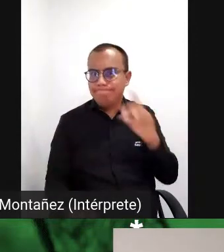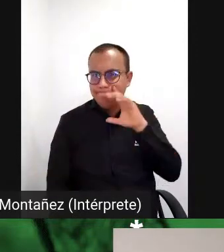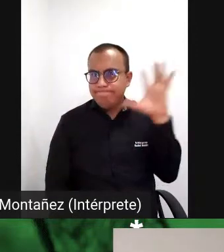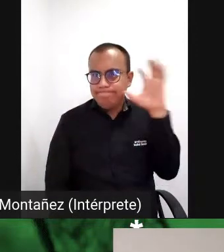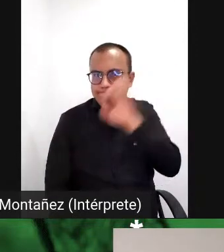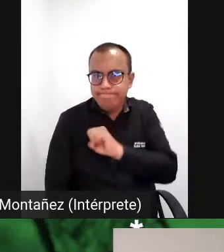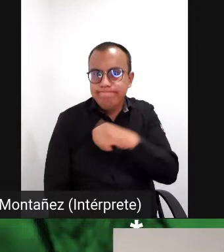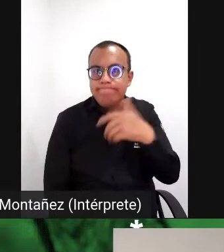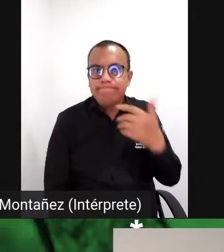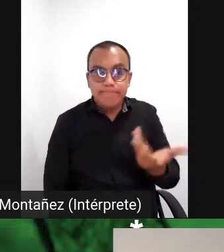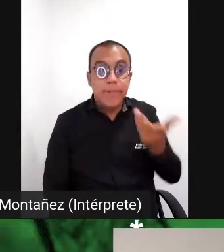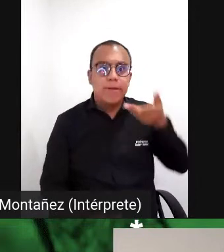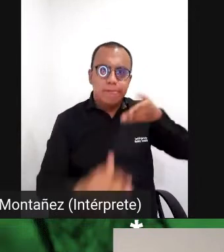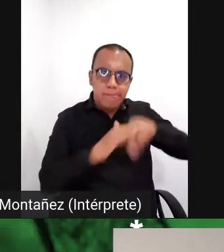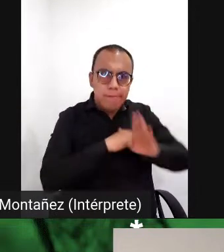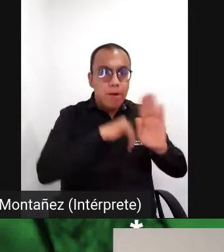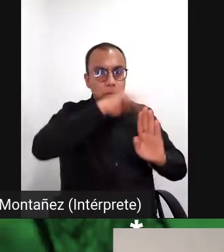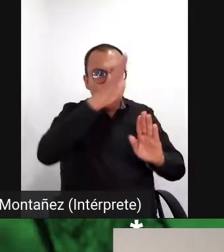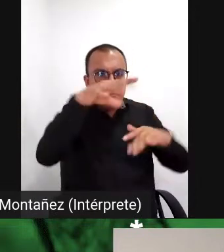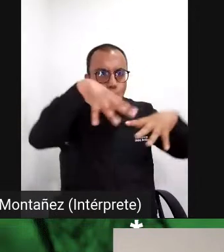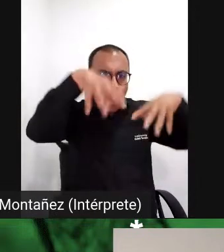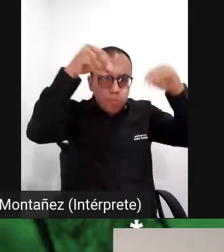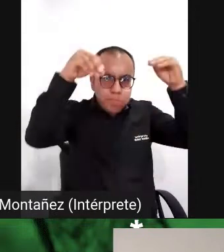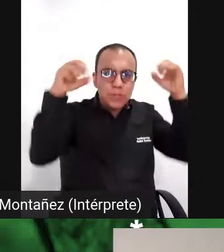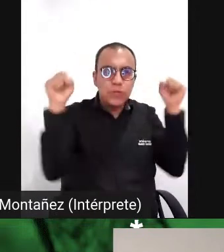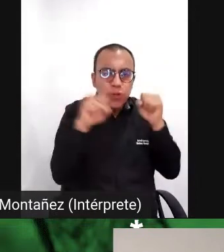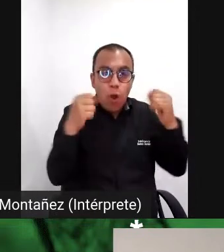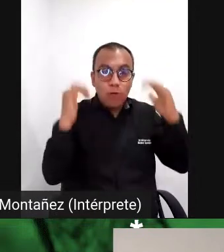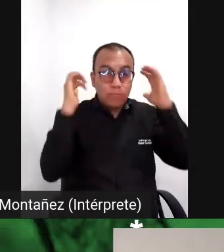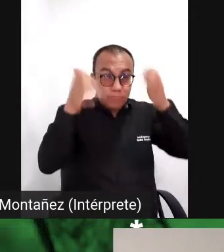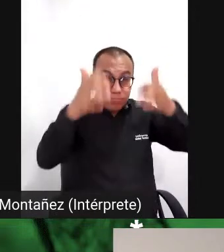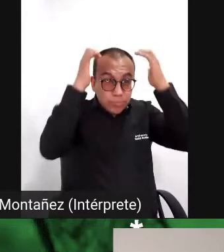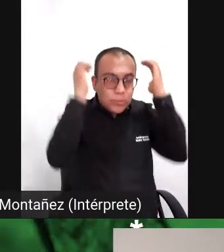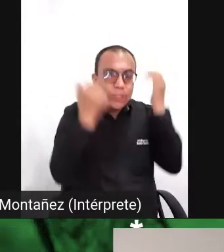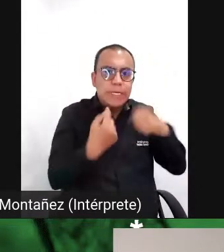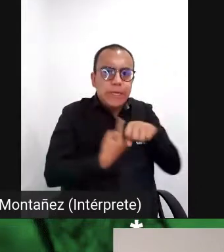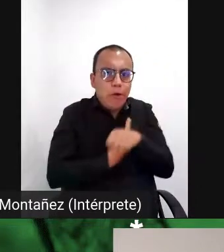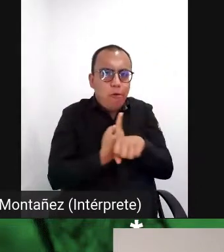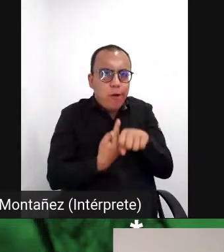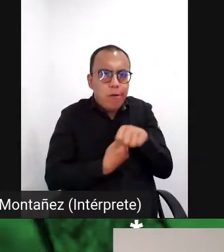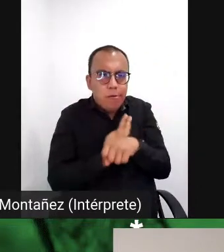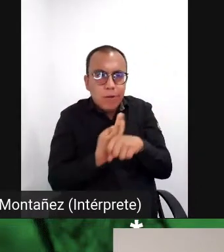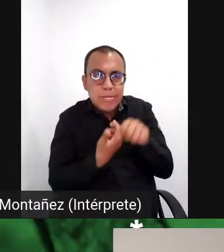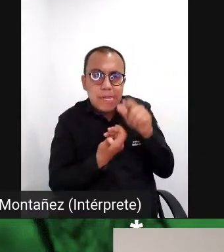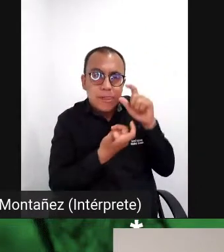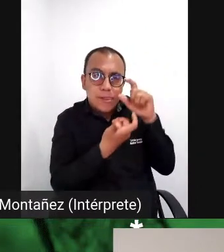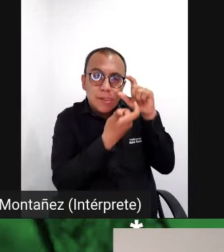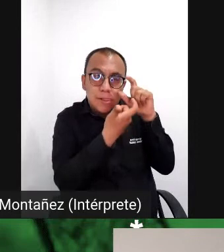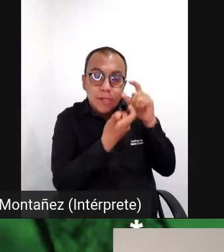meterse al páramo, meterse a las cavernas, a encontrar animales, esperar horas para poder fotografiar una especie